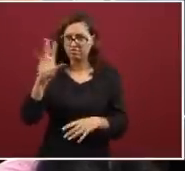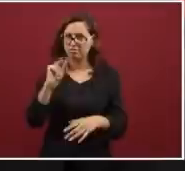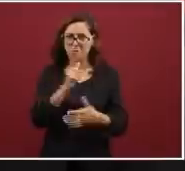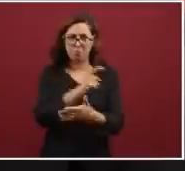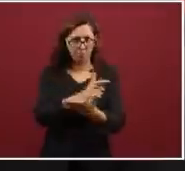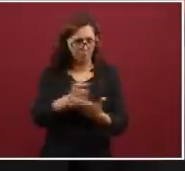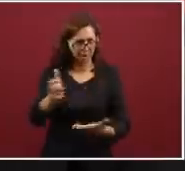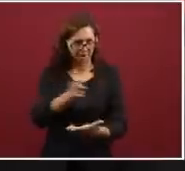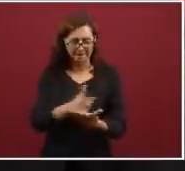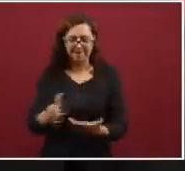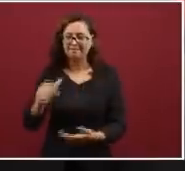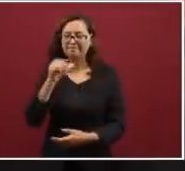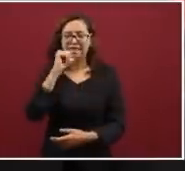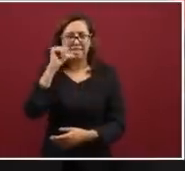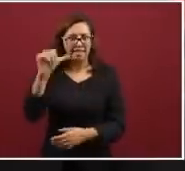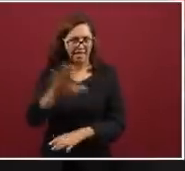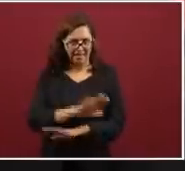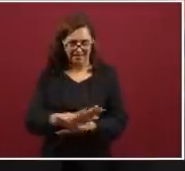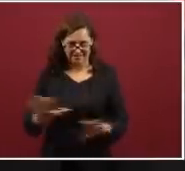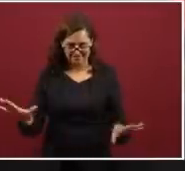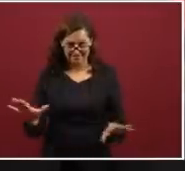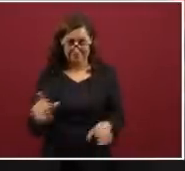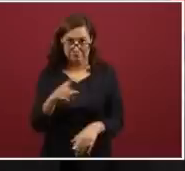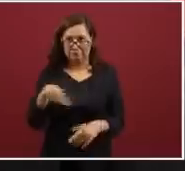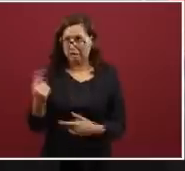y es música muy buena.